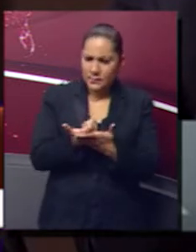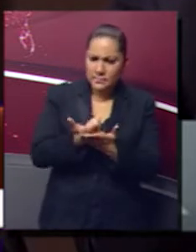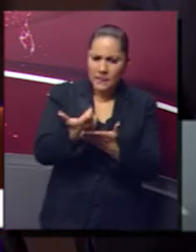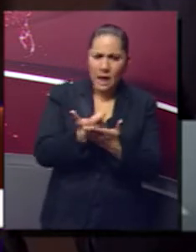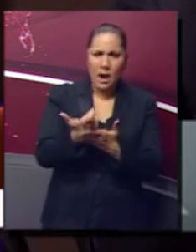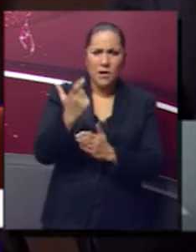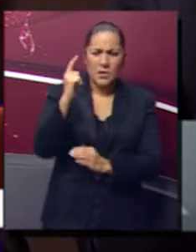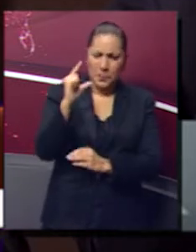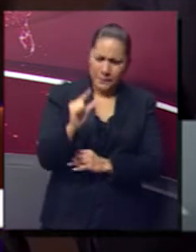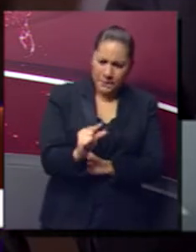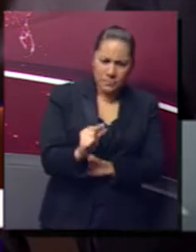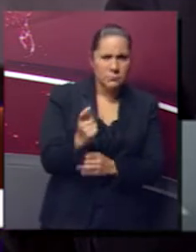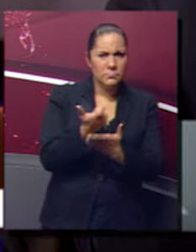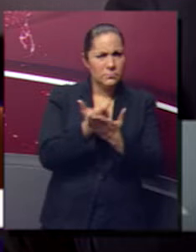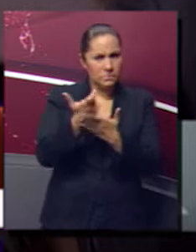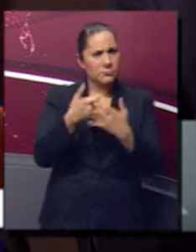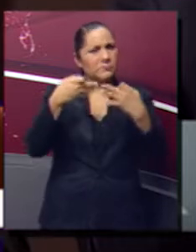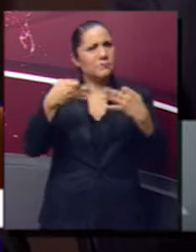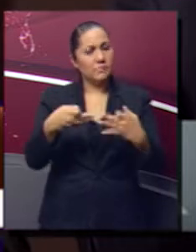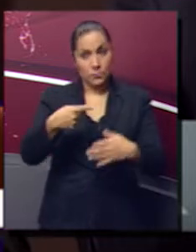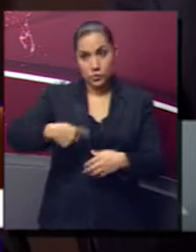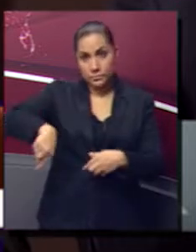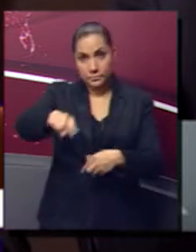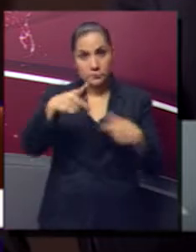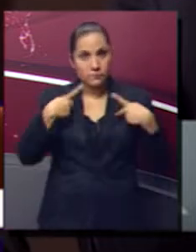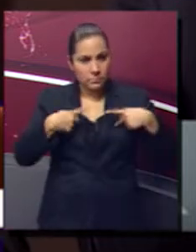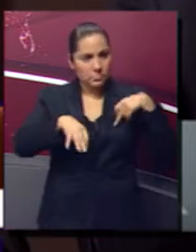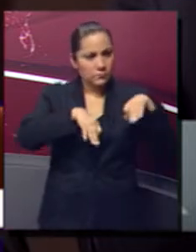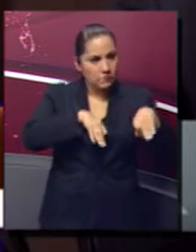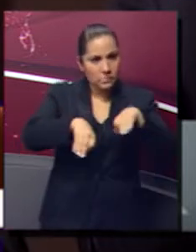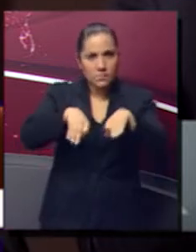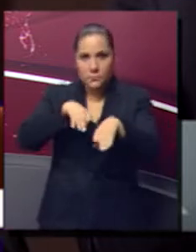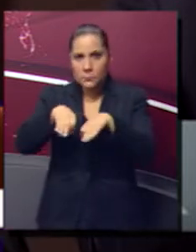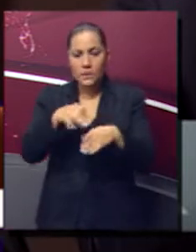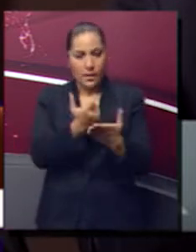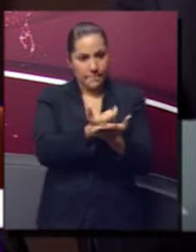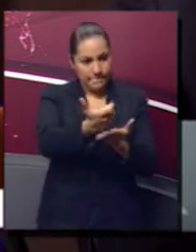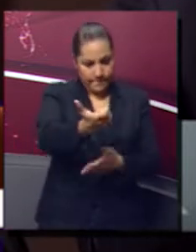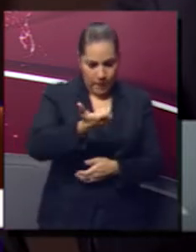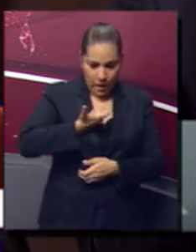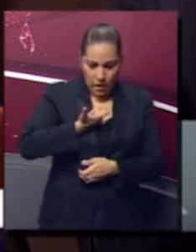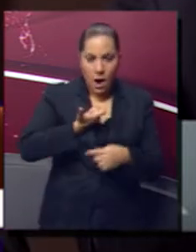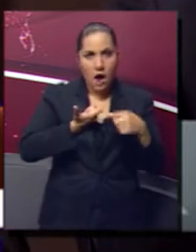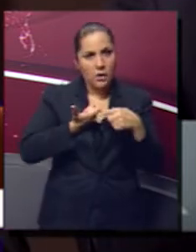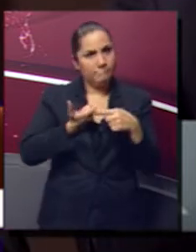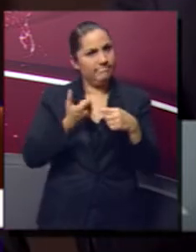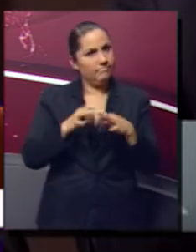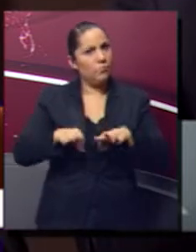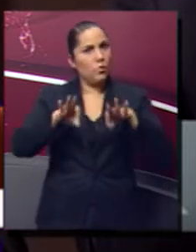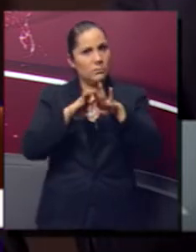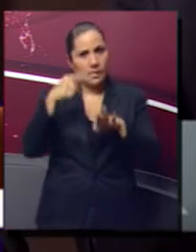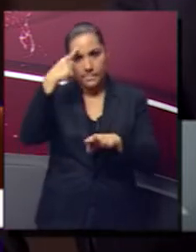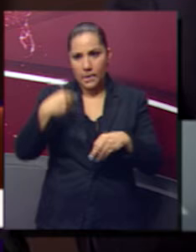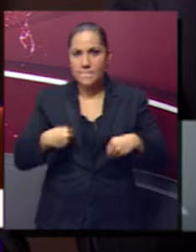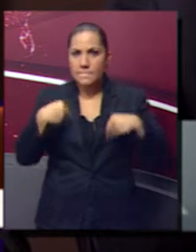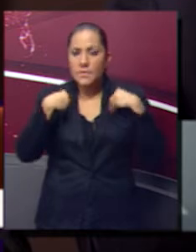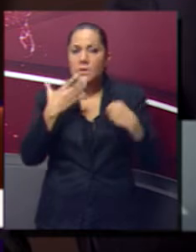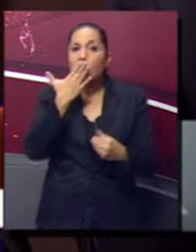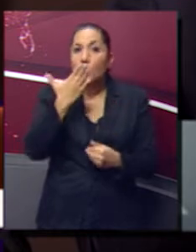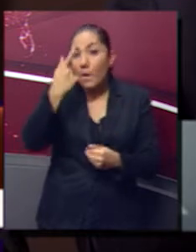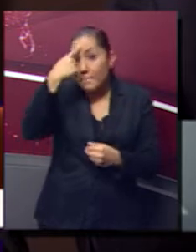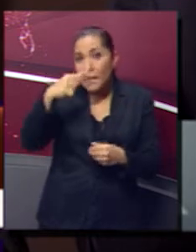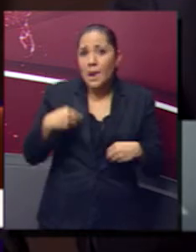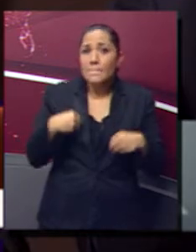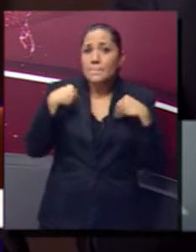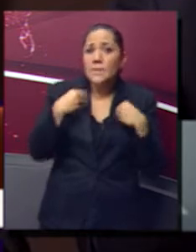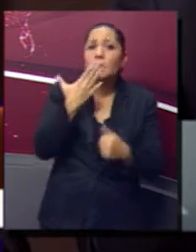que reditúe en los trabajadores y que nos dé una calidad de vida mejor para los mexicanos. Ese es el propósito. Sin duda